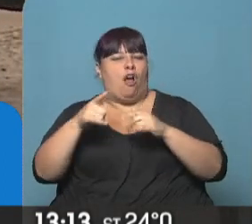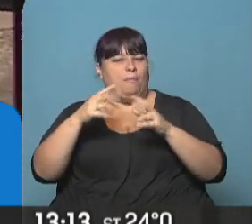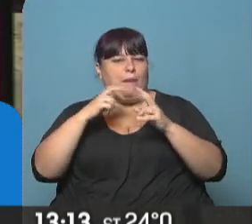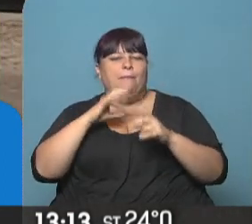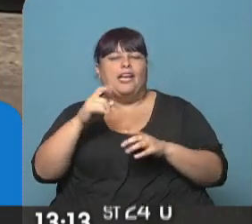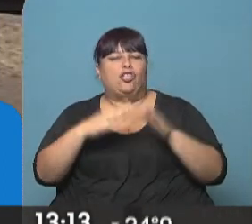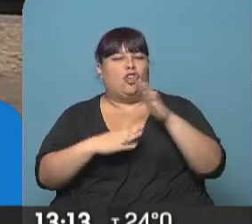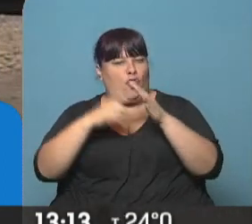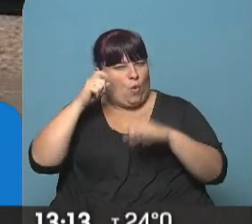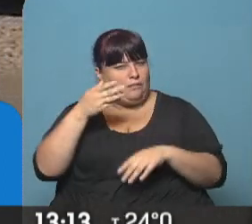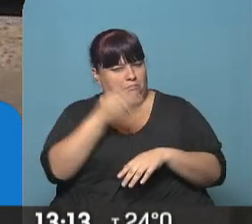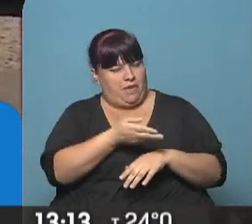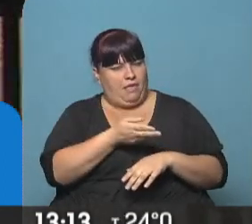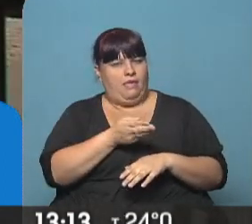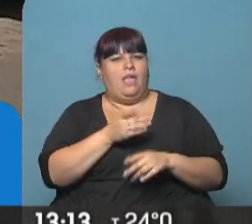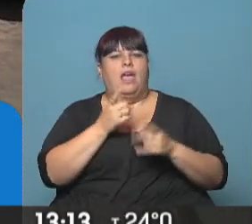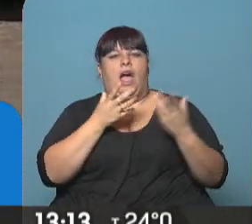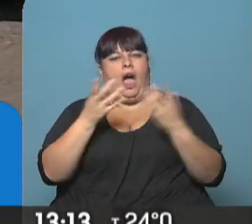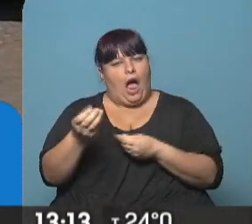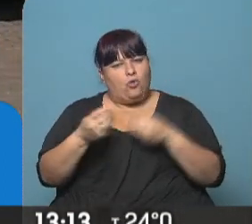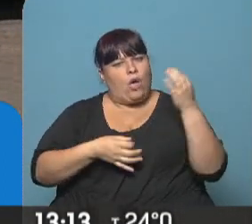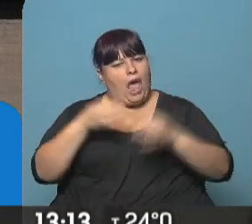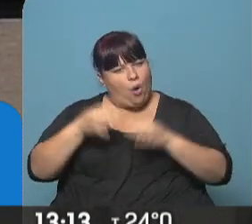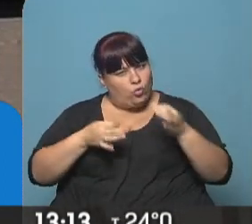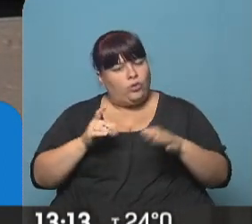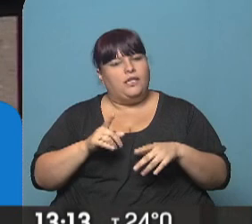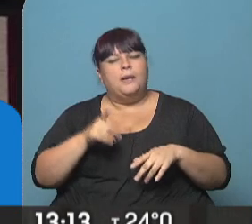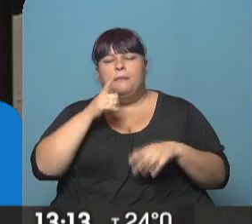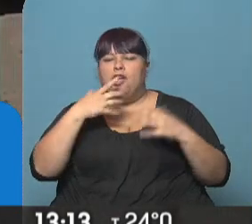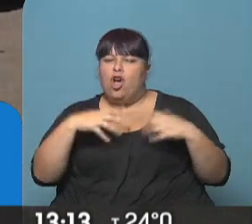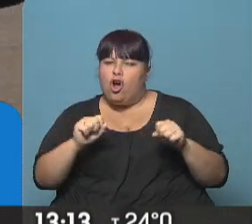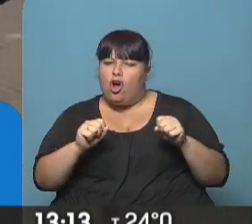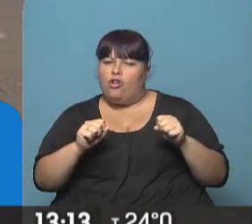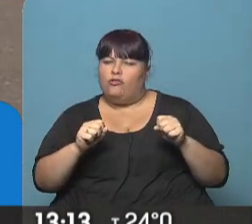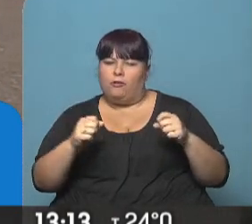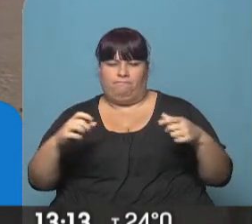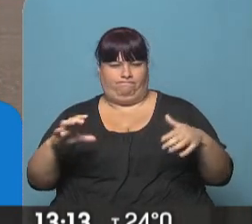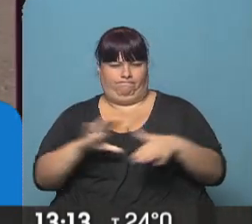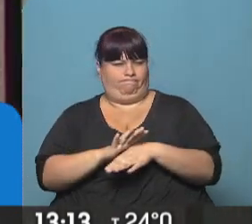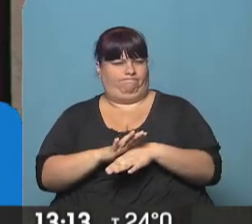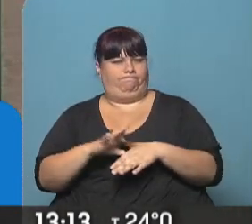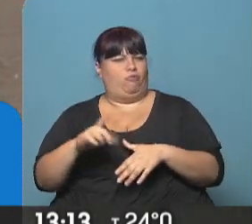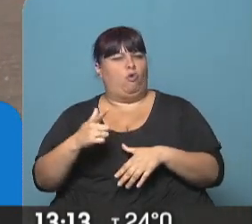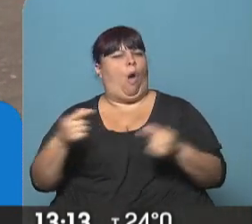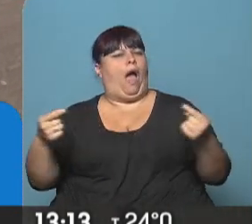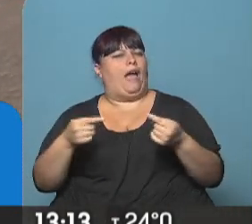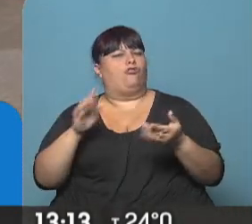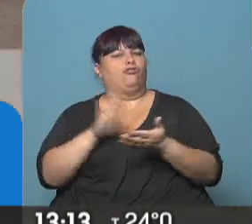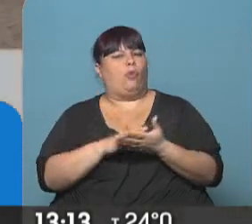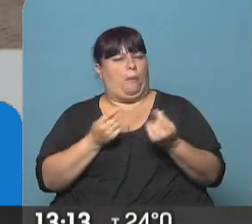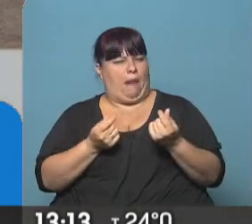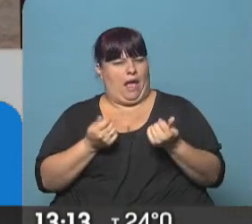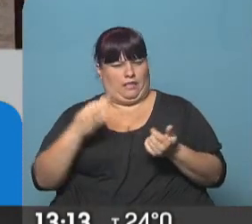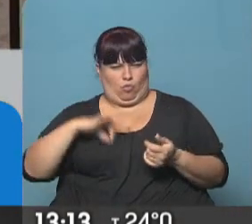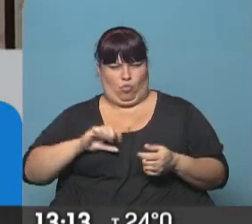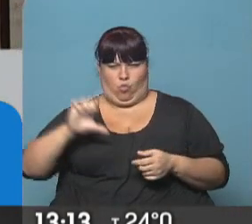de la Corte pidieron también y colaboraron con la justicia, habrían encontrado algunas inconsistencias, dicen ellos, en este